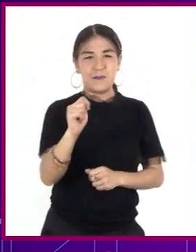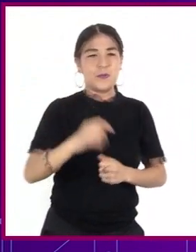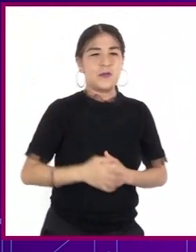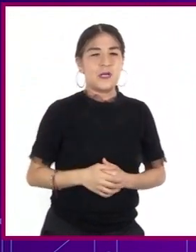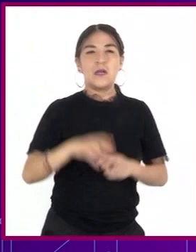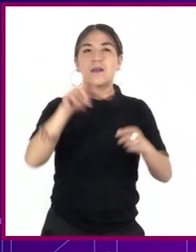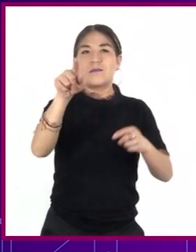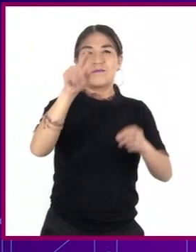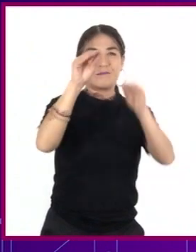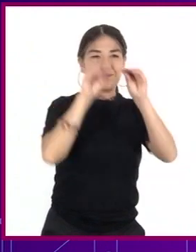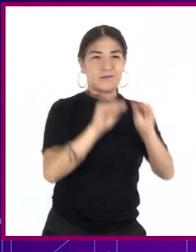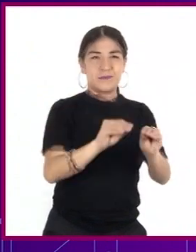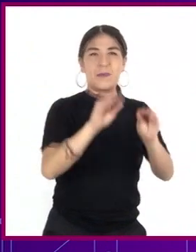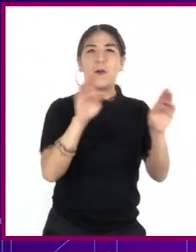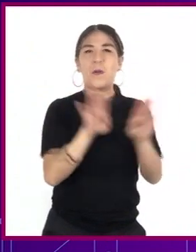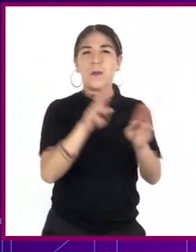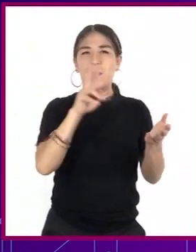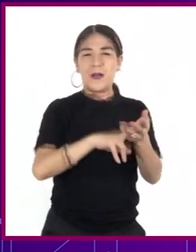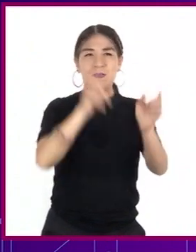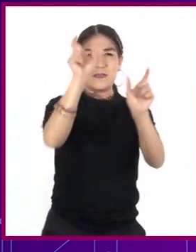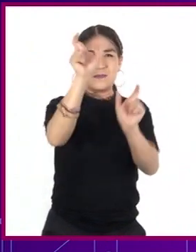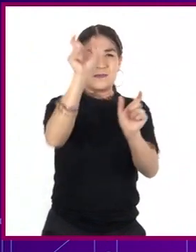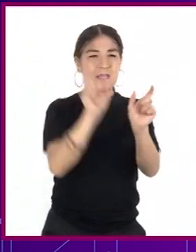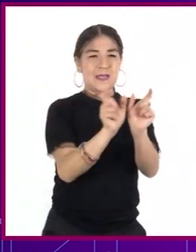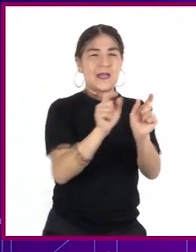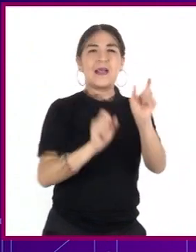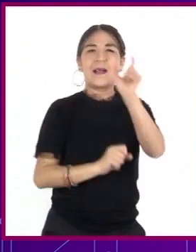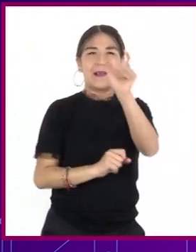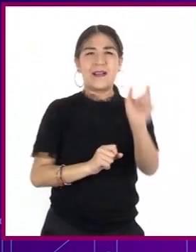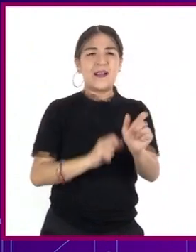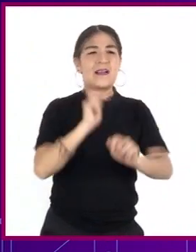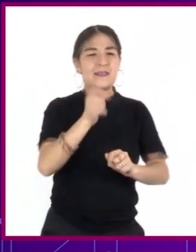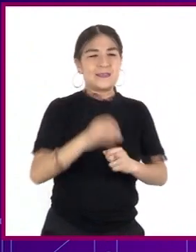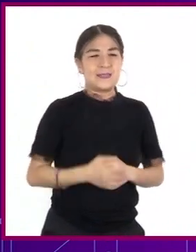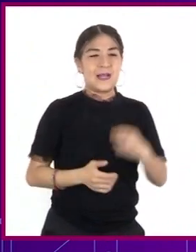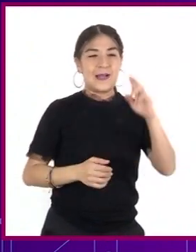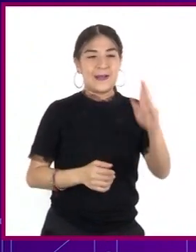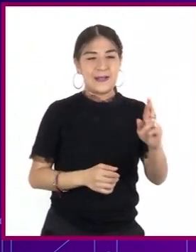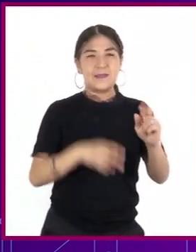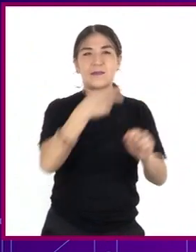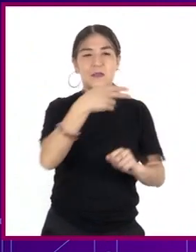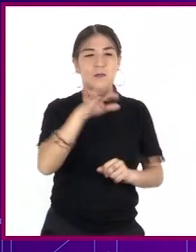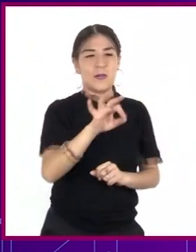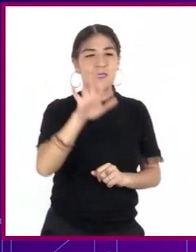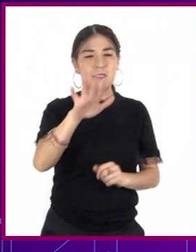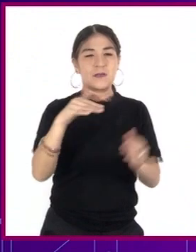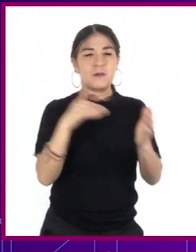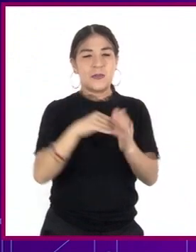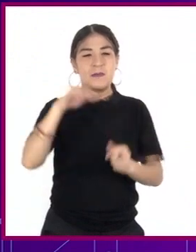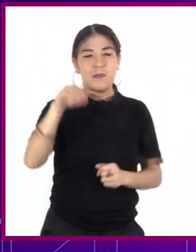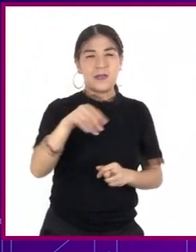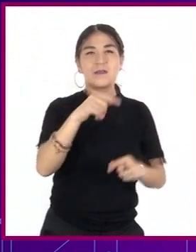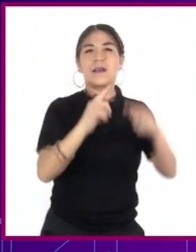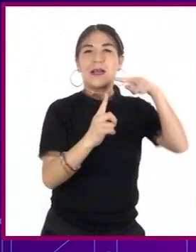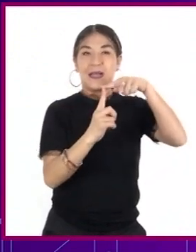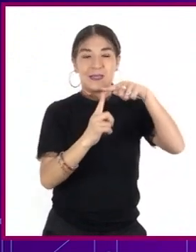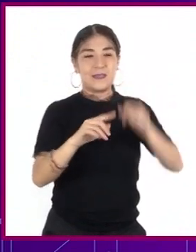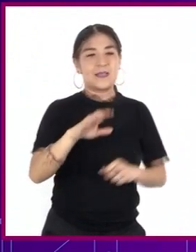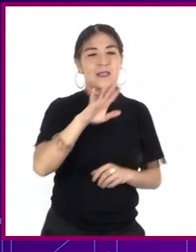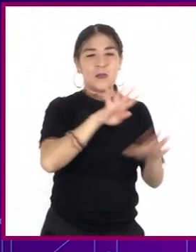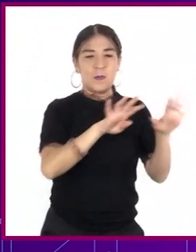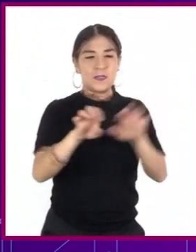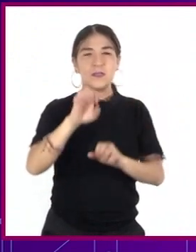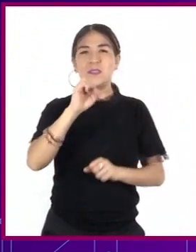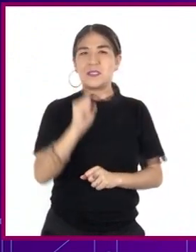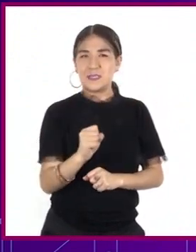Sustituyendo los valores, la rapidez es igual a 45,000 metros entre 900 segundos. Al